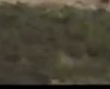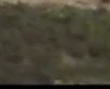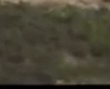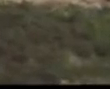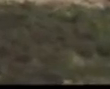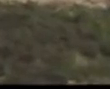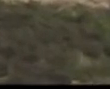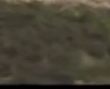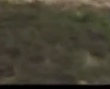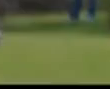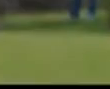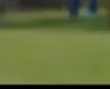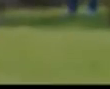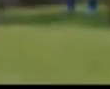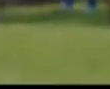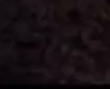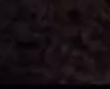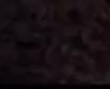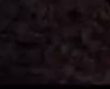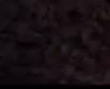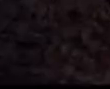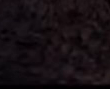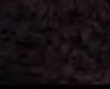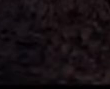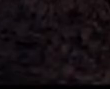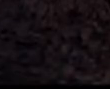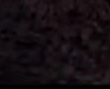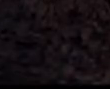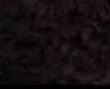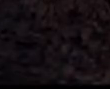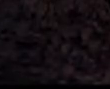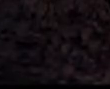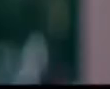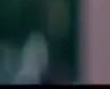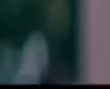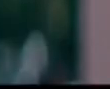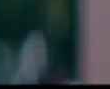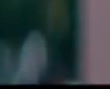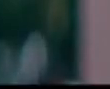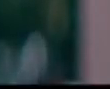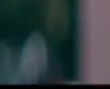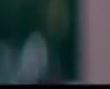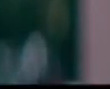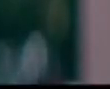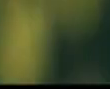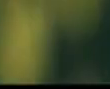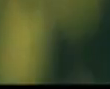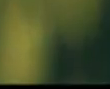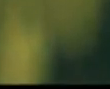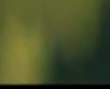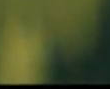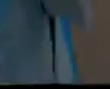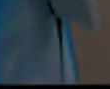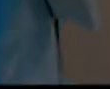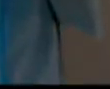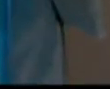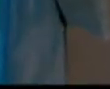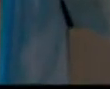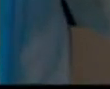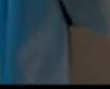Dante, ¿es verdad que ganaste la camiseta? Ah, sí. ¿Esta? ¿La que tiene las manchas de Qatar? Mirá que esa no se lava, ¿eh?